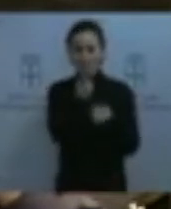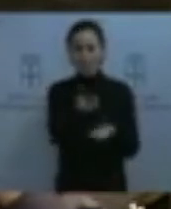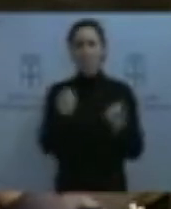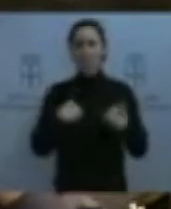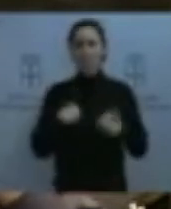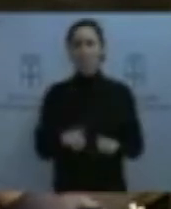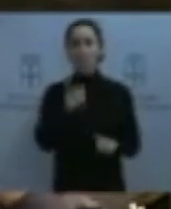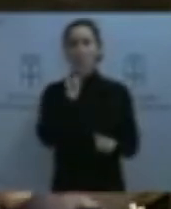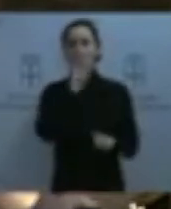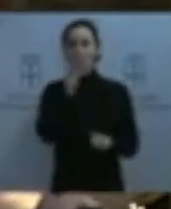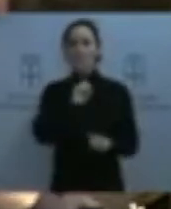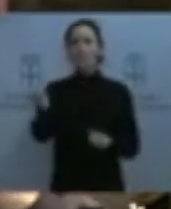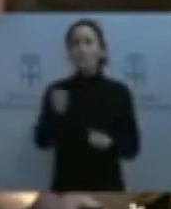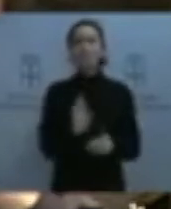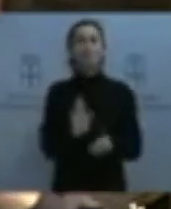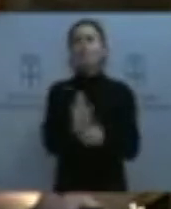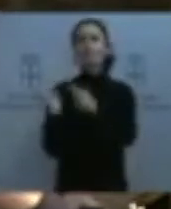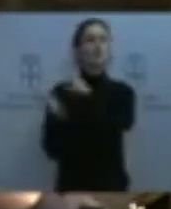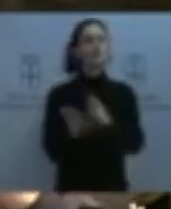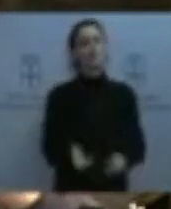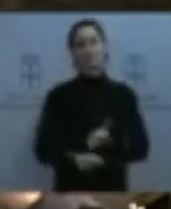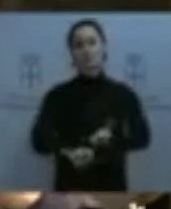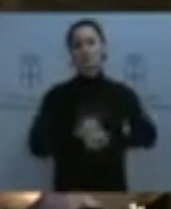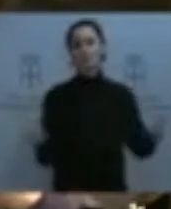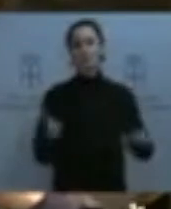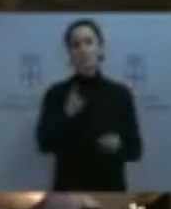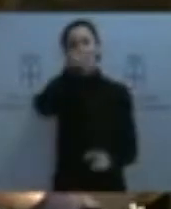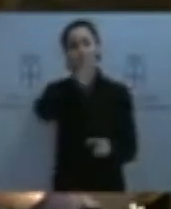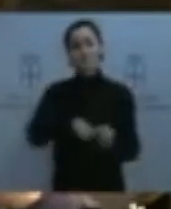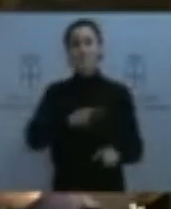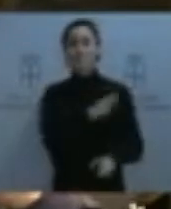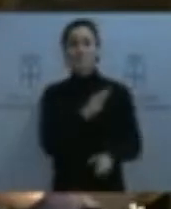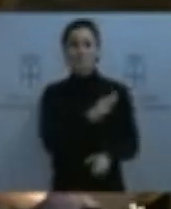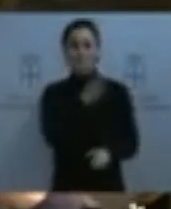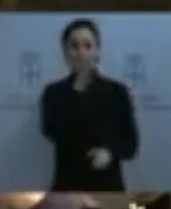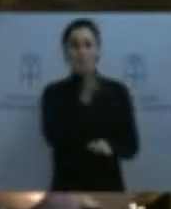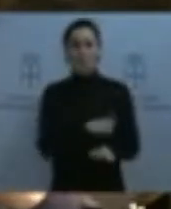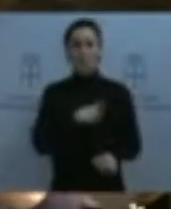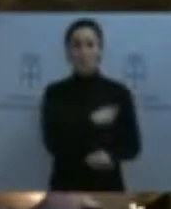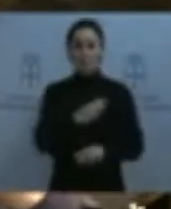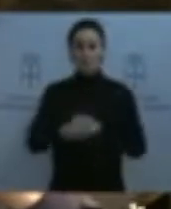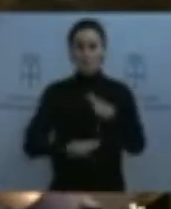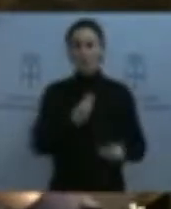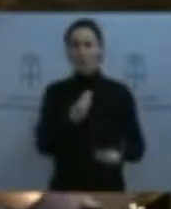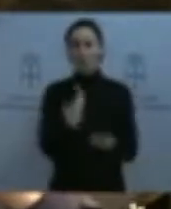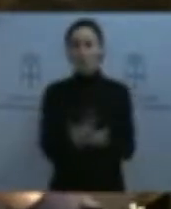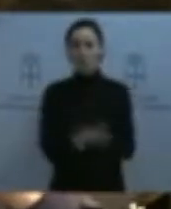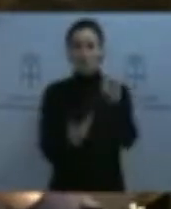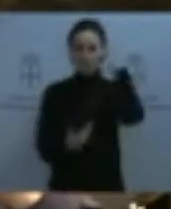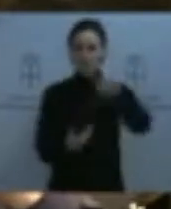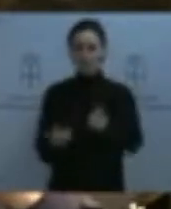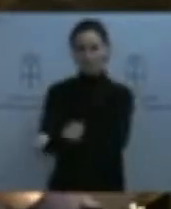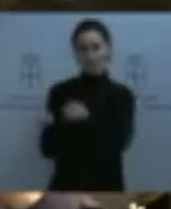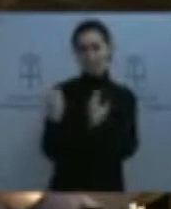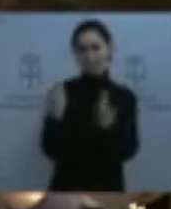que diga que la Fundación no ha presentado las cuentas. Ustedes, como miembros del patronato y de la Comisión Ejecutiva, me consta que tienen ese dato y que nos lo están dando.